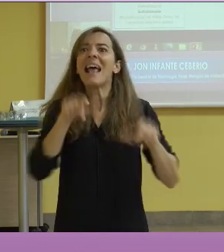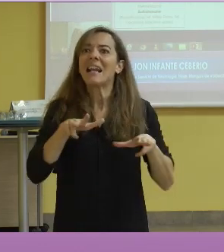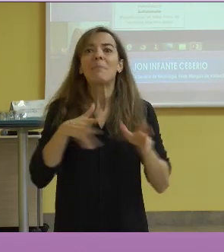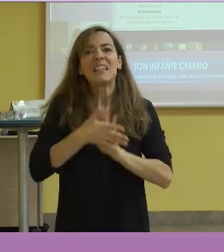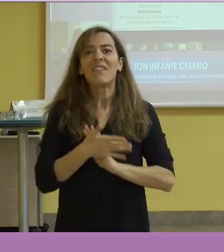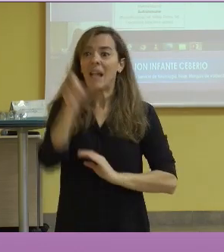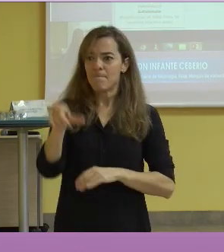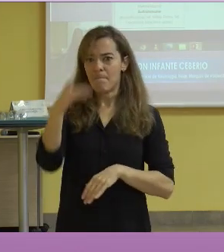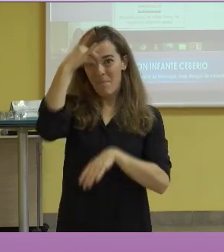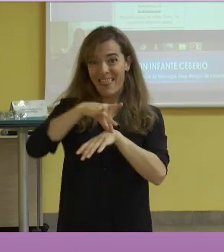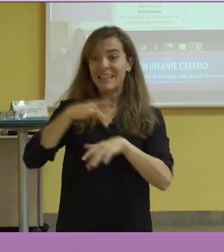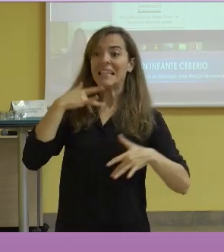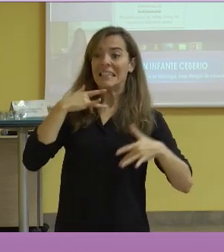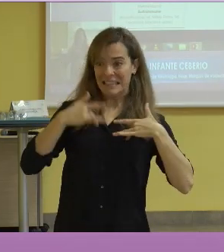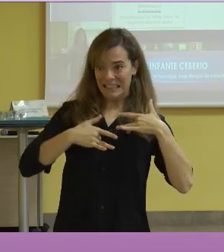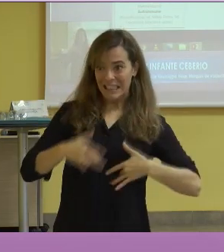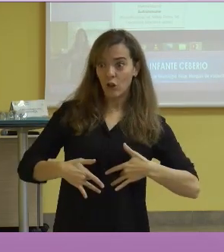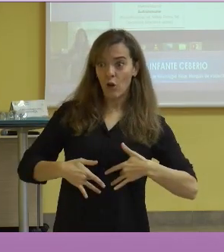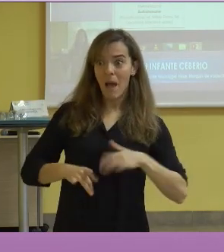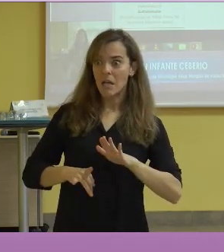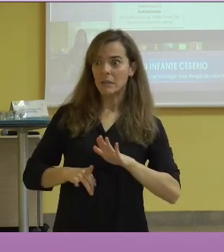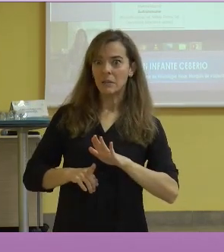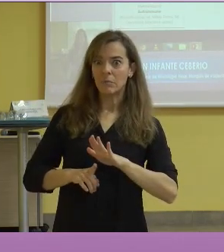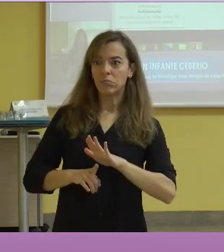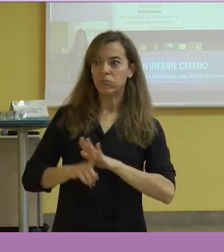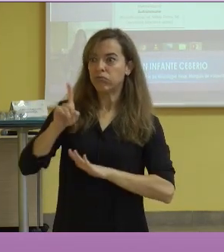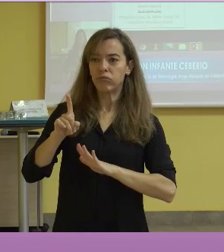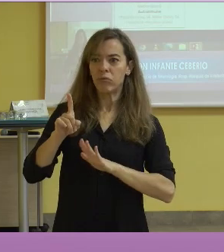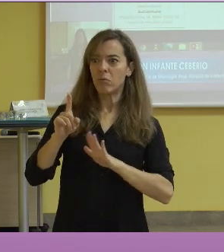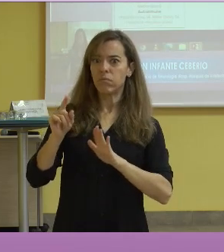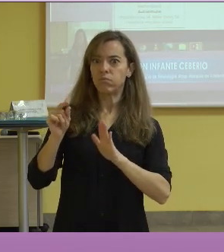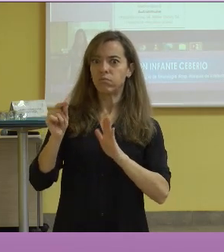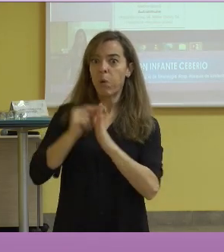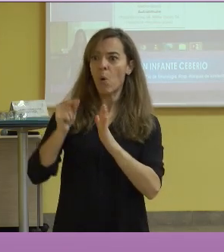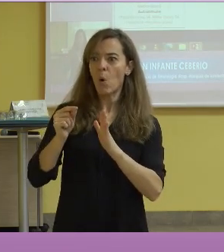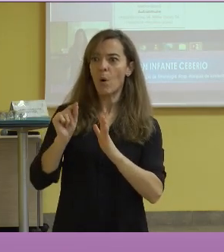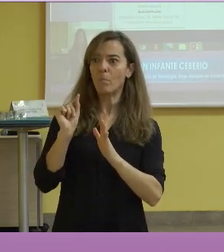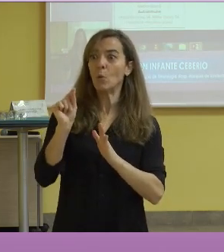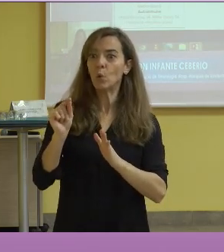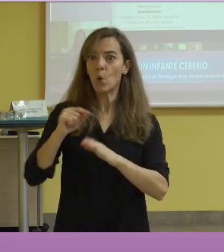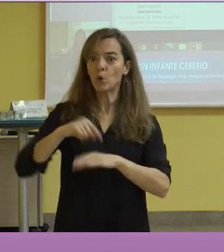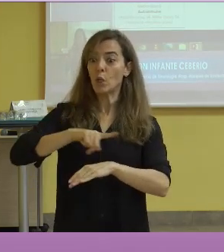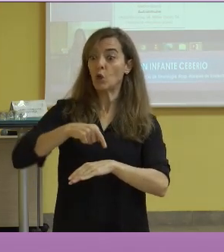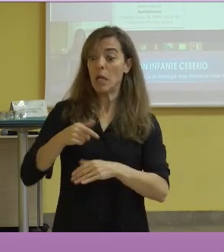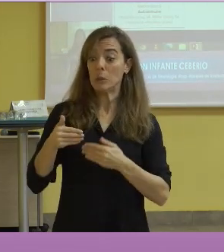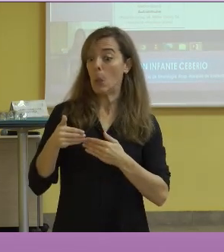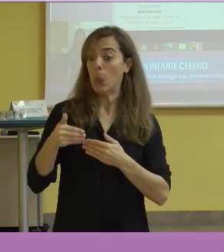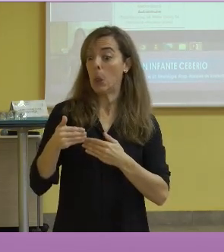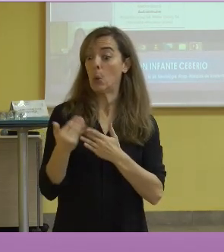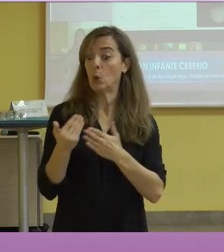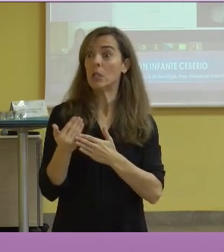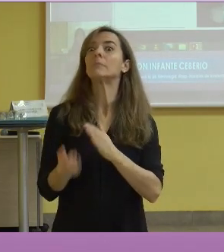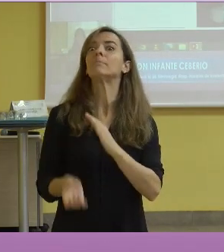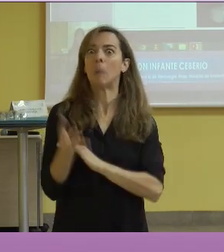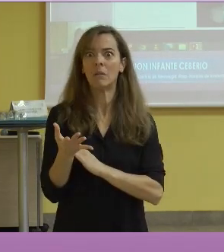paciente desarrolla los síntomas pues, en un instante, o en unos minutos, o en unas horas, o en unos pocos días.